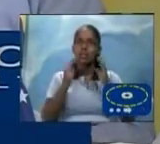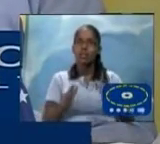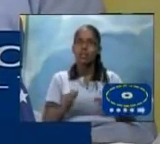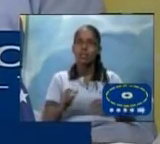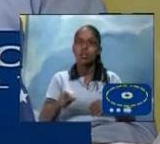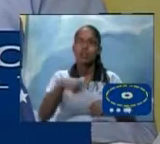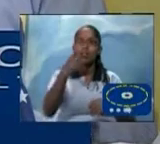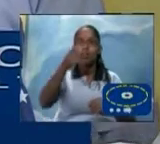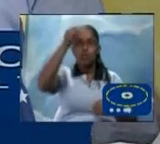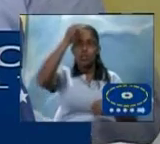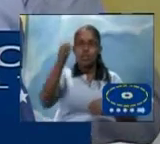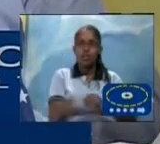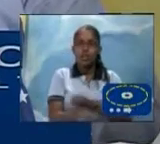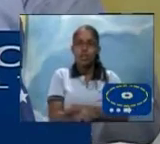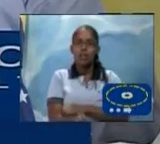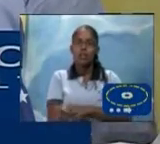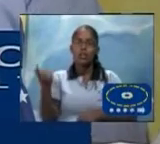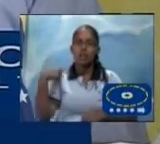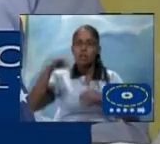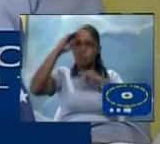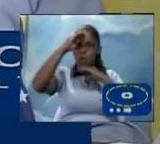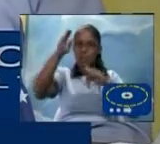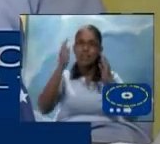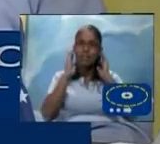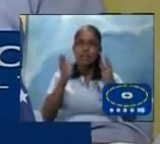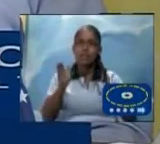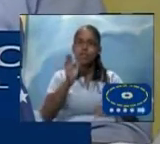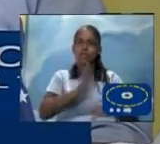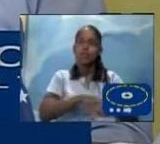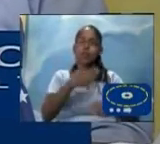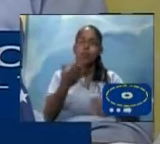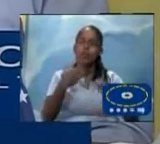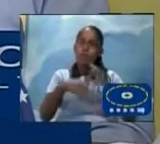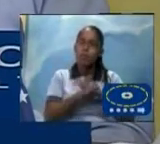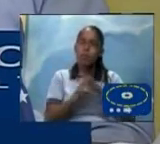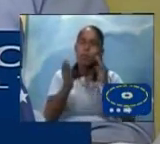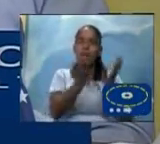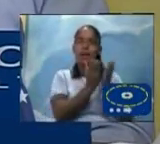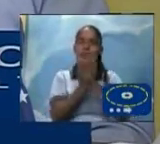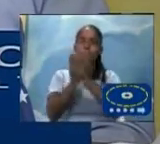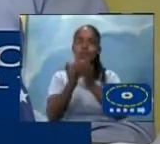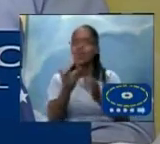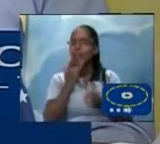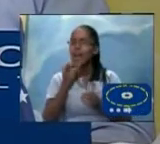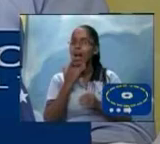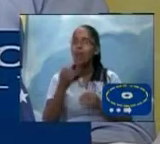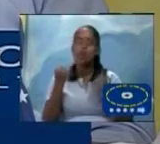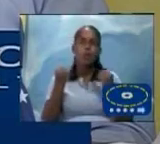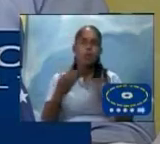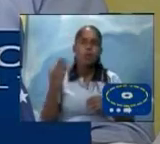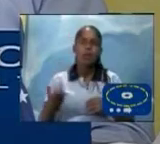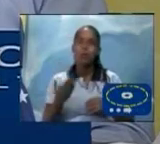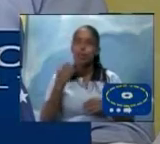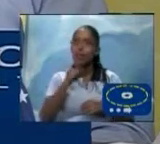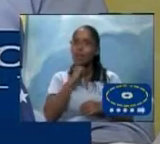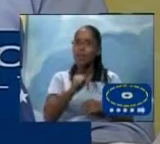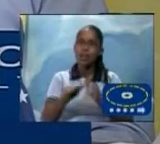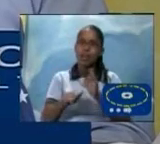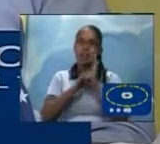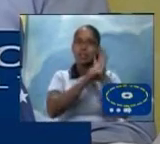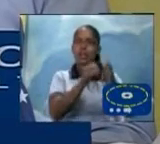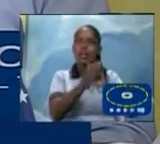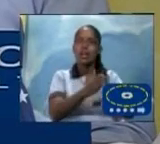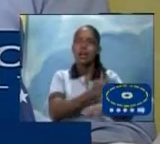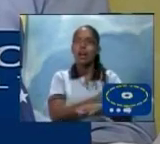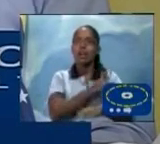cuando creímos. Y tenemos que prestar atención porque vamos a estudiar algo muy importante y es las señales antes